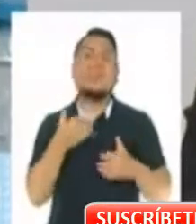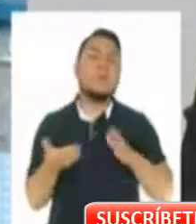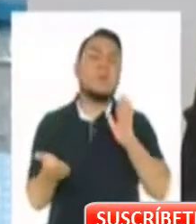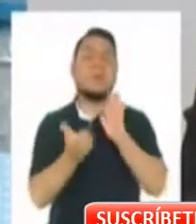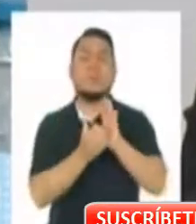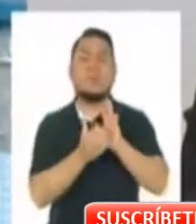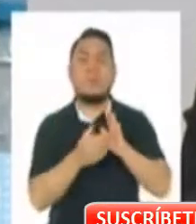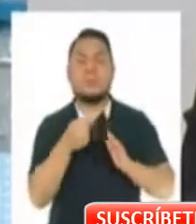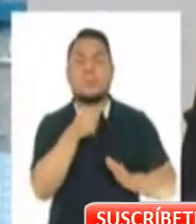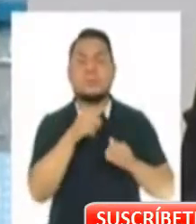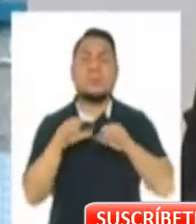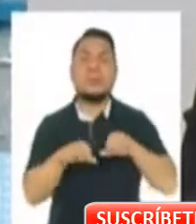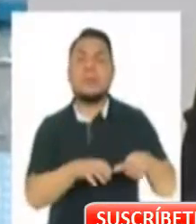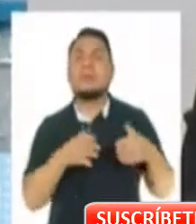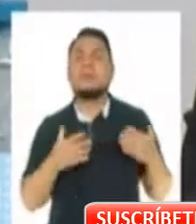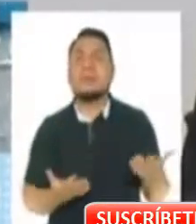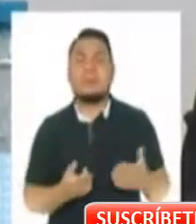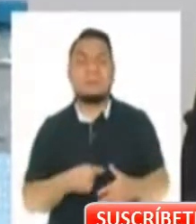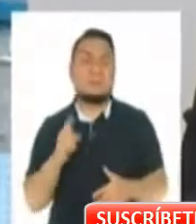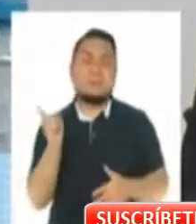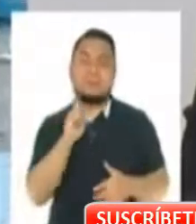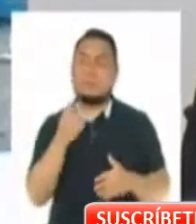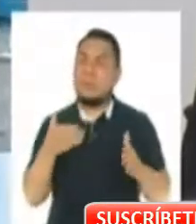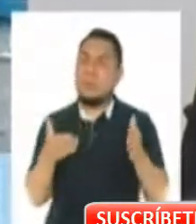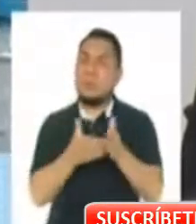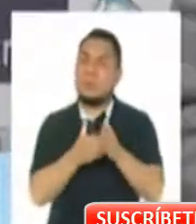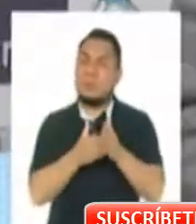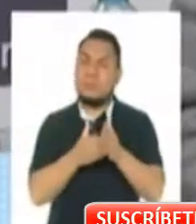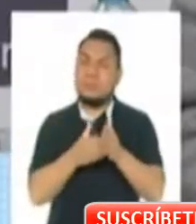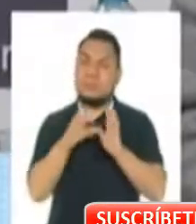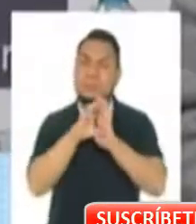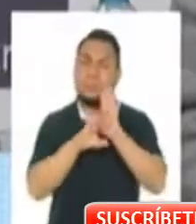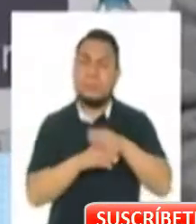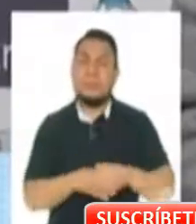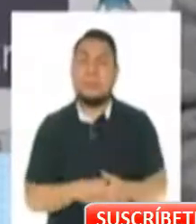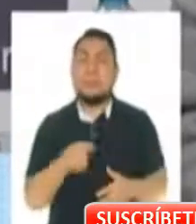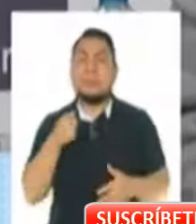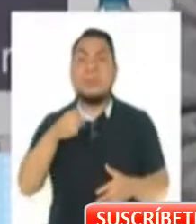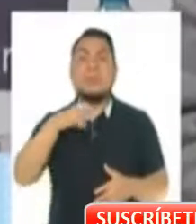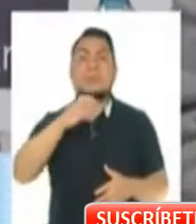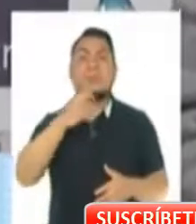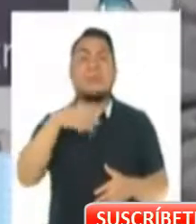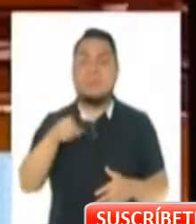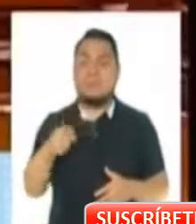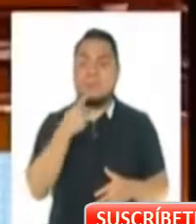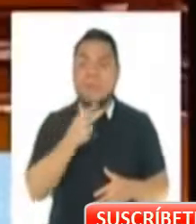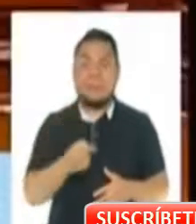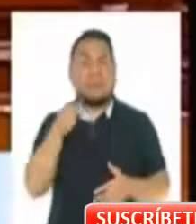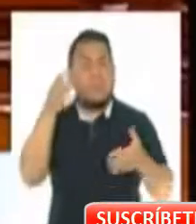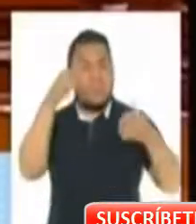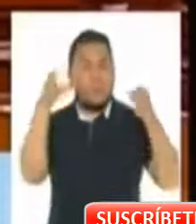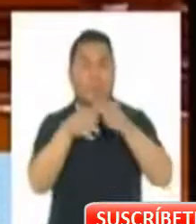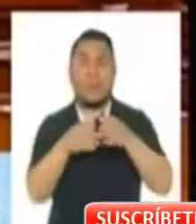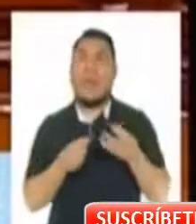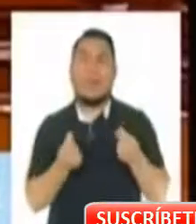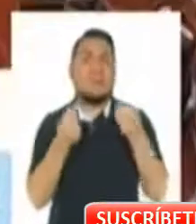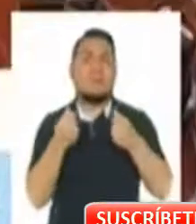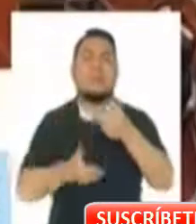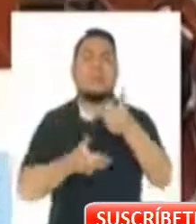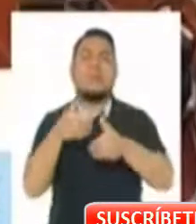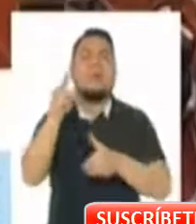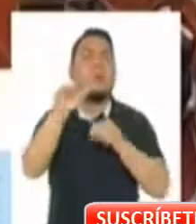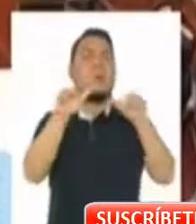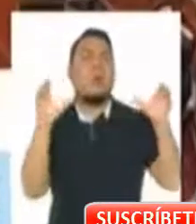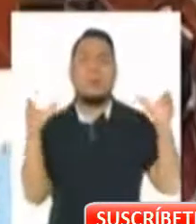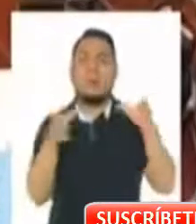la acción de inconstitucionalidad. La titular de la PCM añadió que el Congreso apresuró al convocar